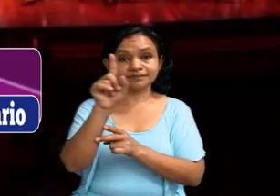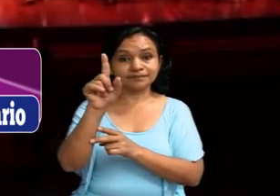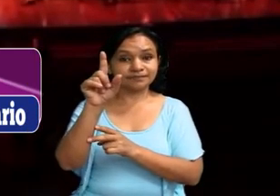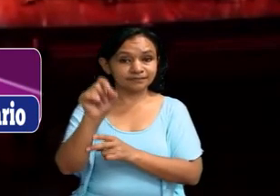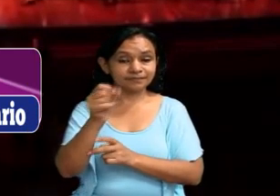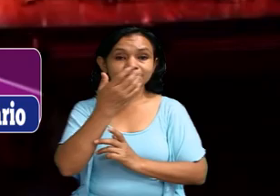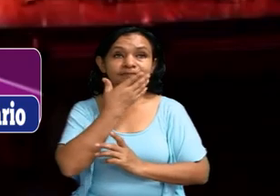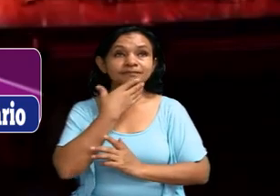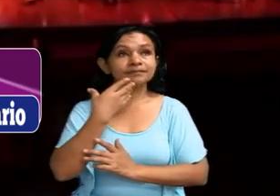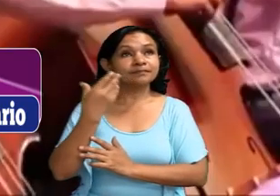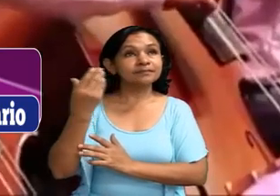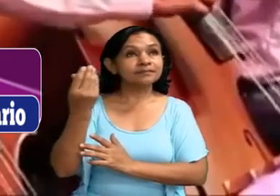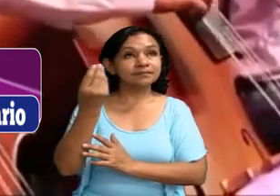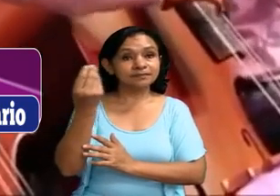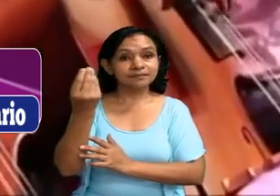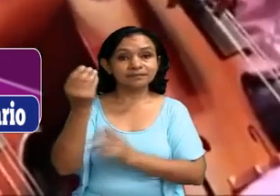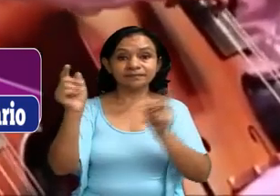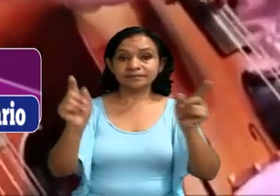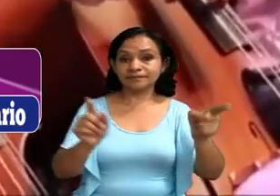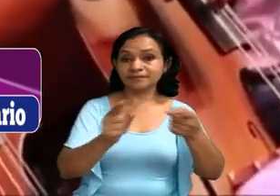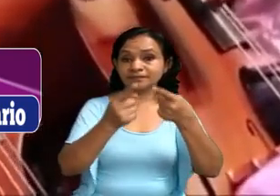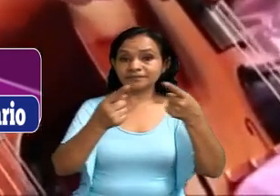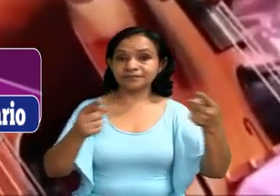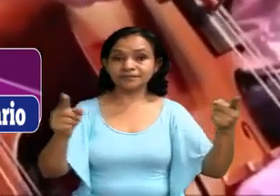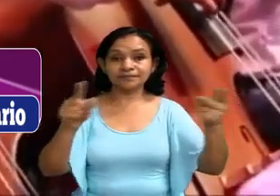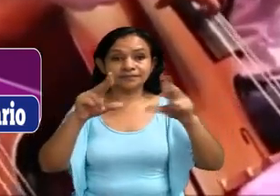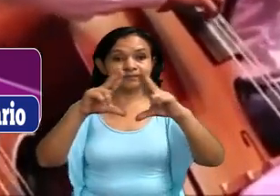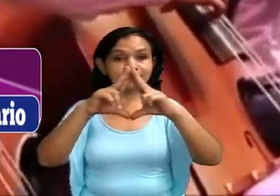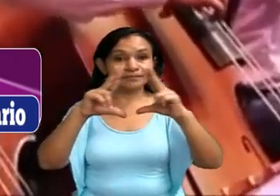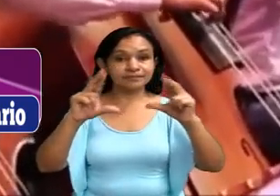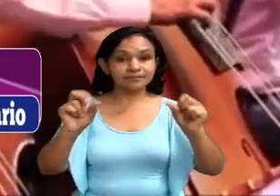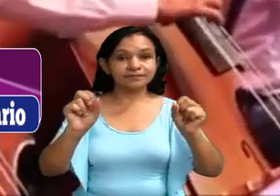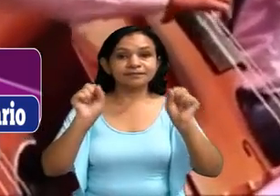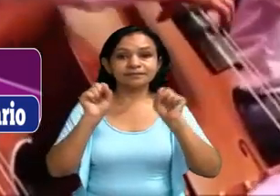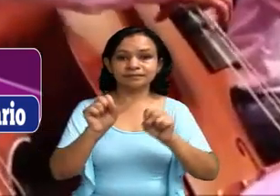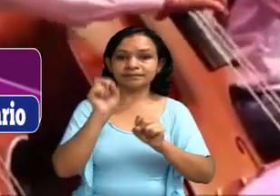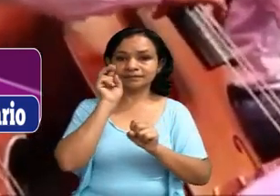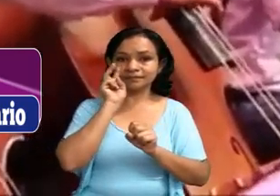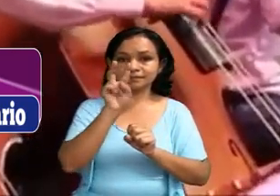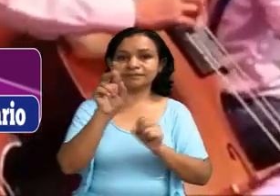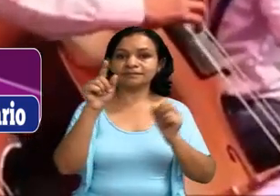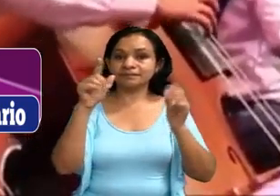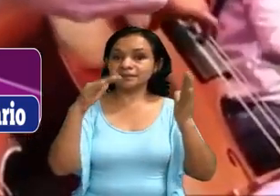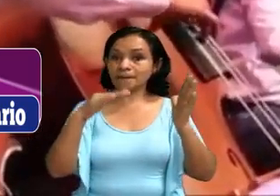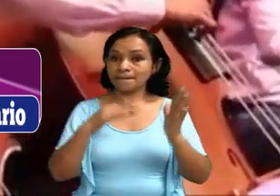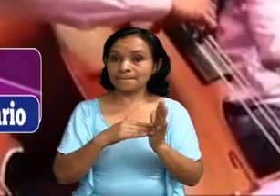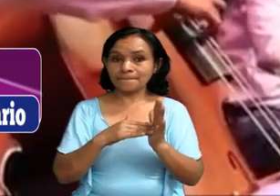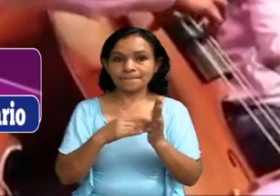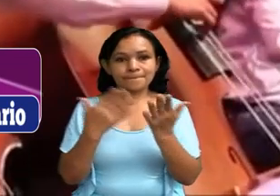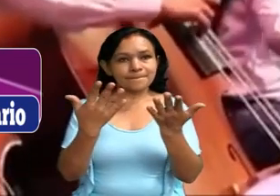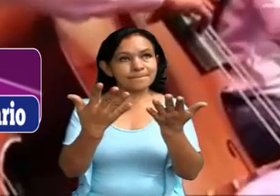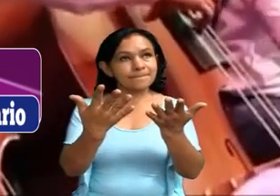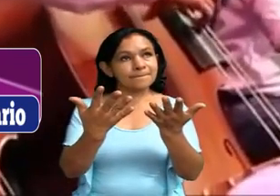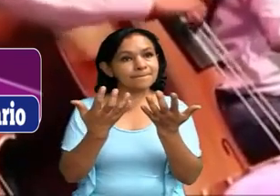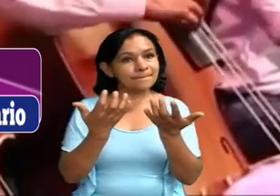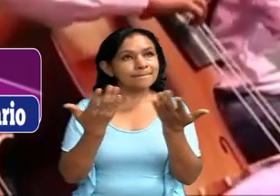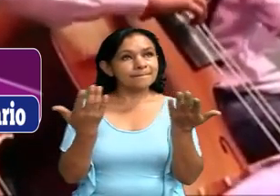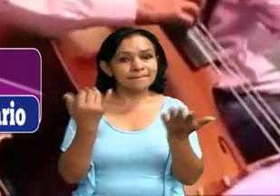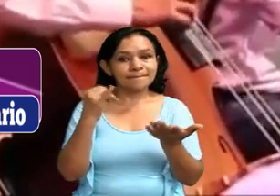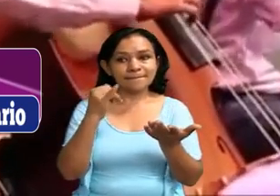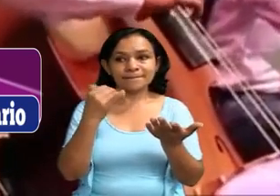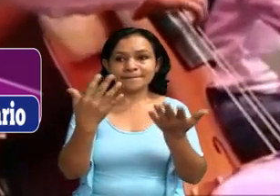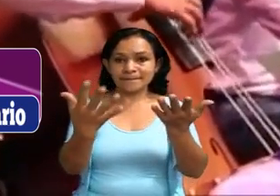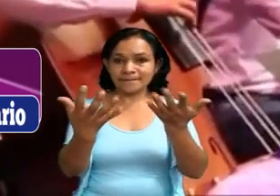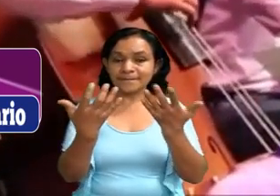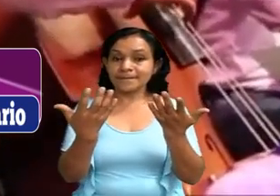jóvenes interpretando la música nicaragüense. ¿Podremos llegar a ver unos 1,000? Bueno, esa es la meta, porque prácticamente